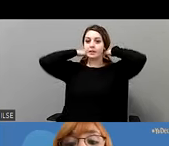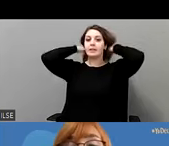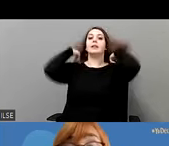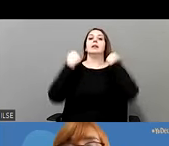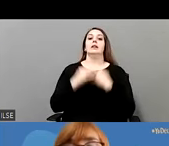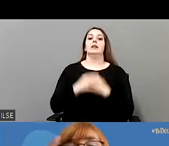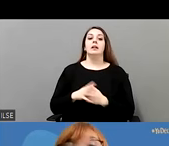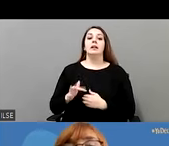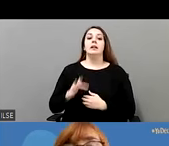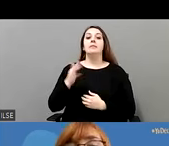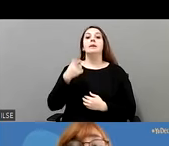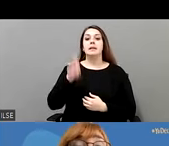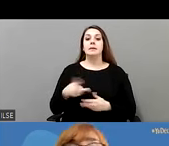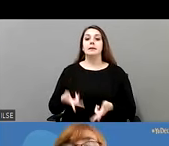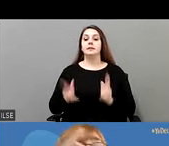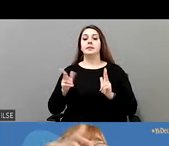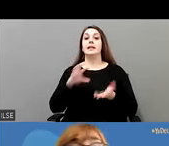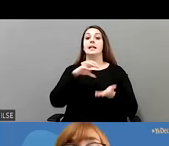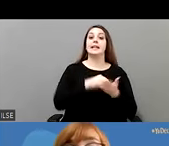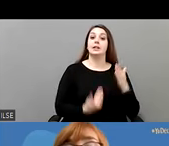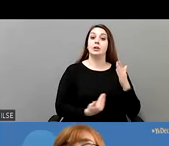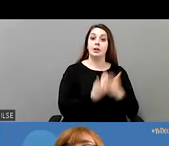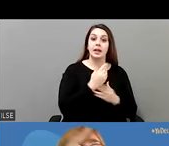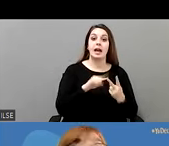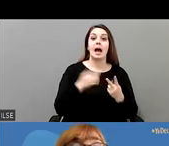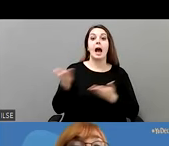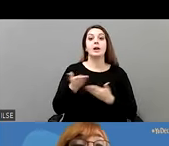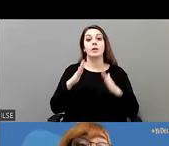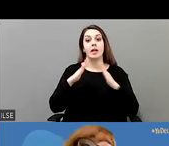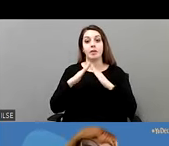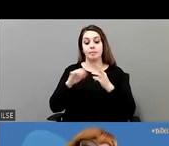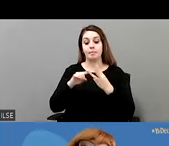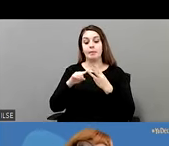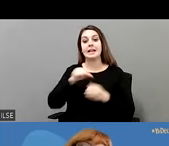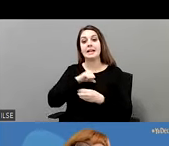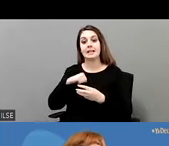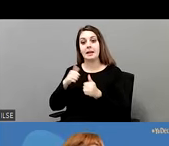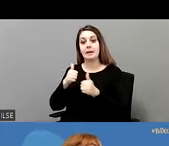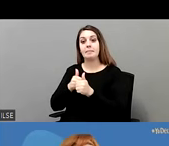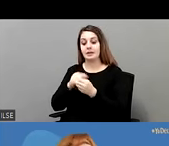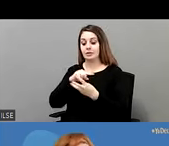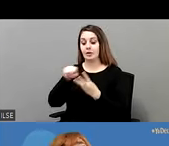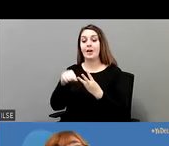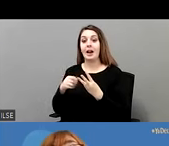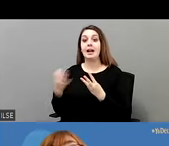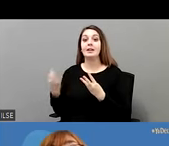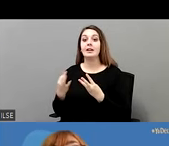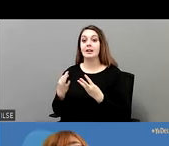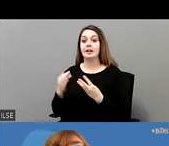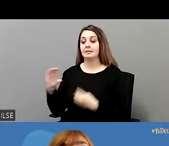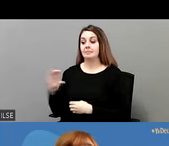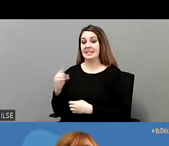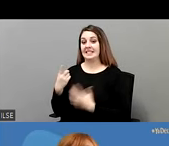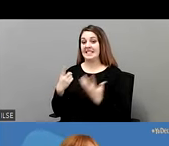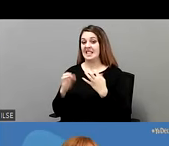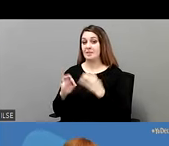Luego incluso te permite centro de día, ayuda a domicilio y asistencia personal, lo que pasa que ahí recibes un 60%